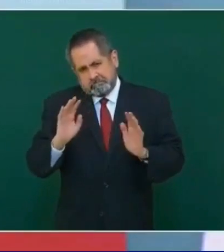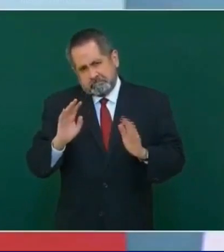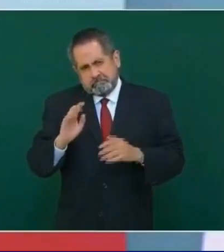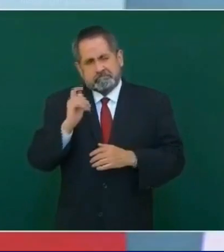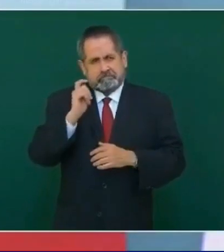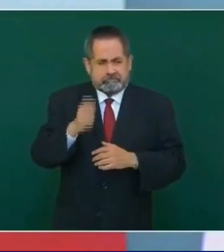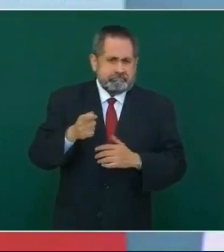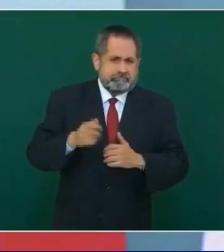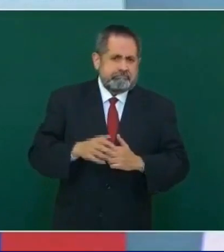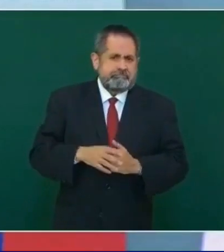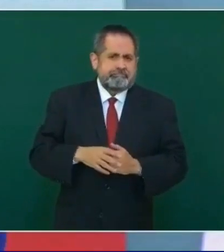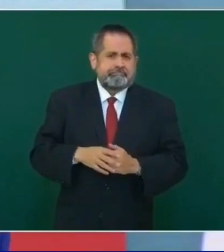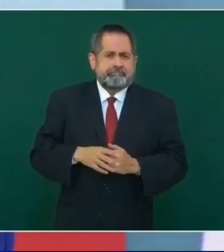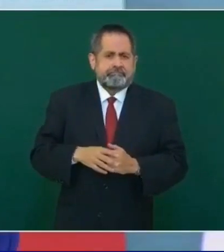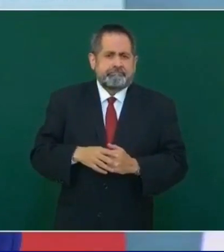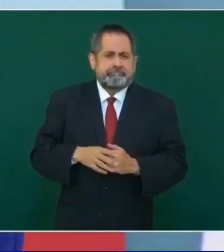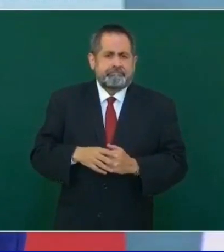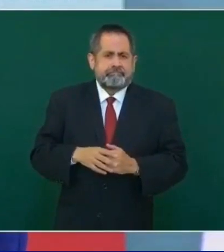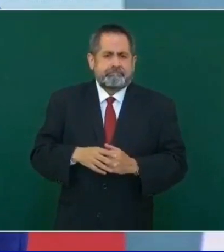el